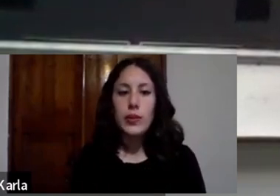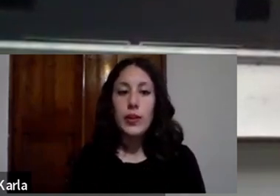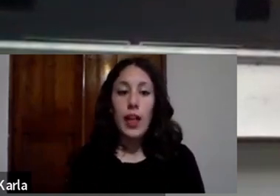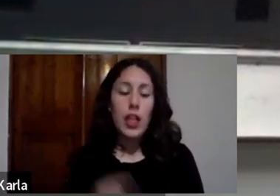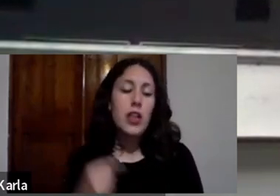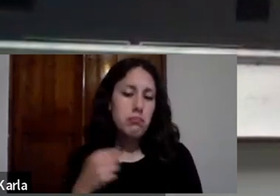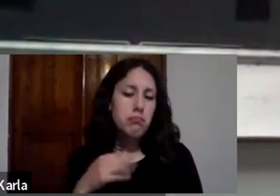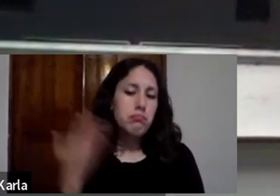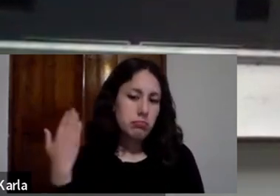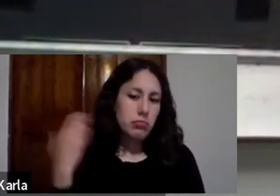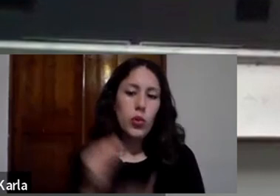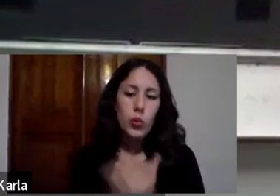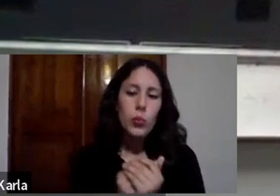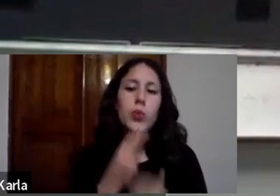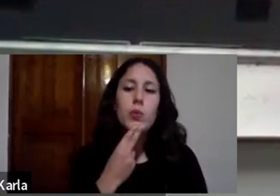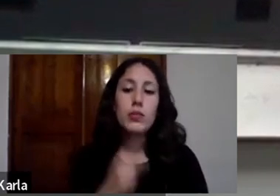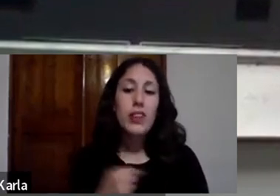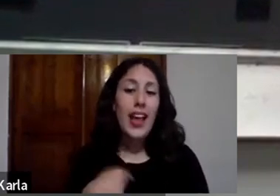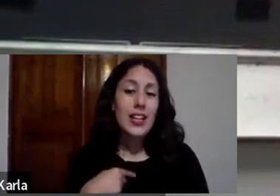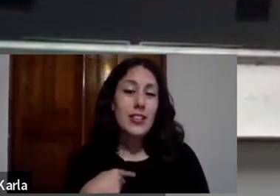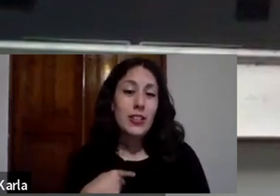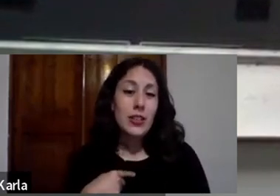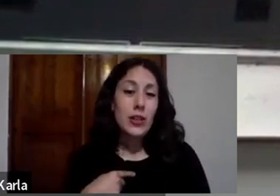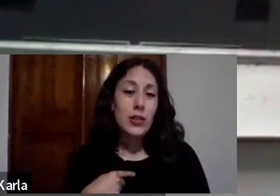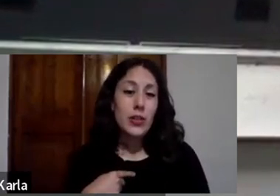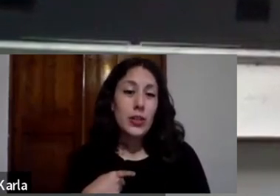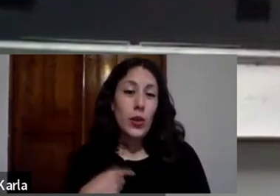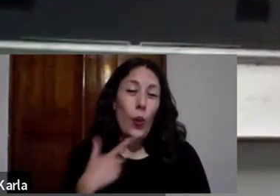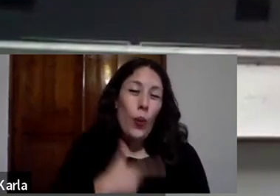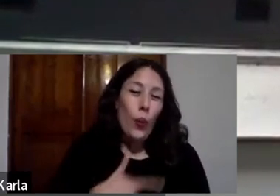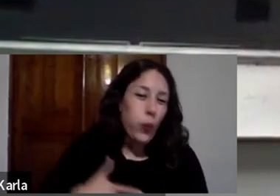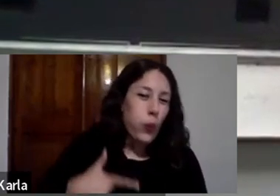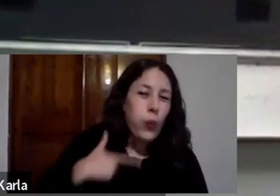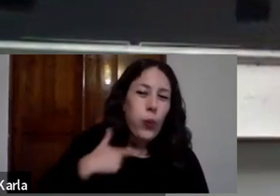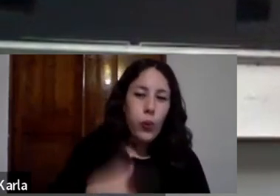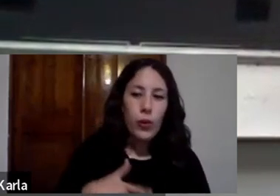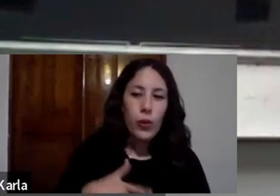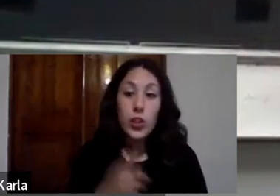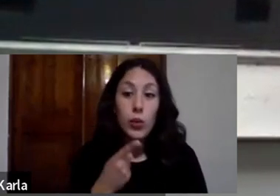prédicas, que me encanta, porque van a ver en este video